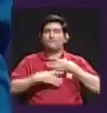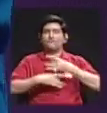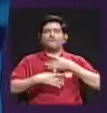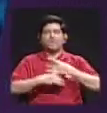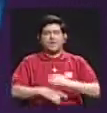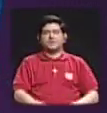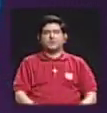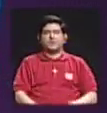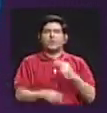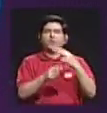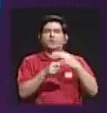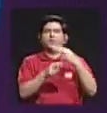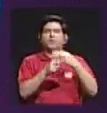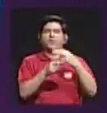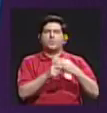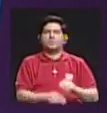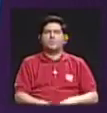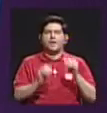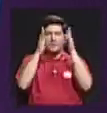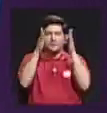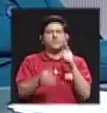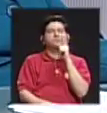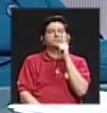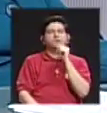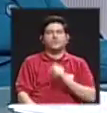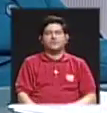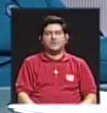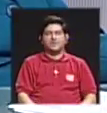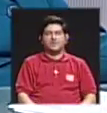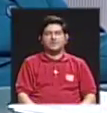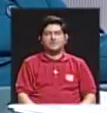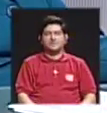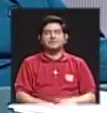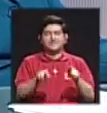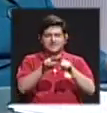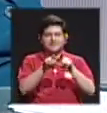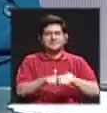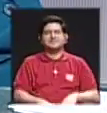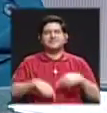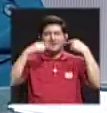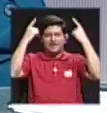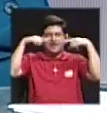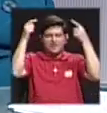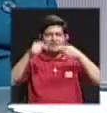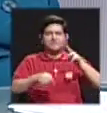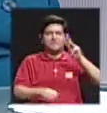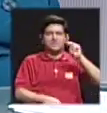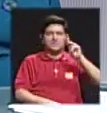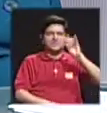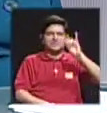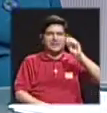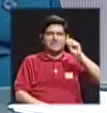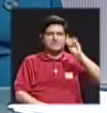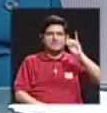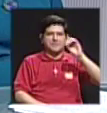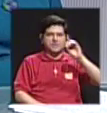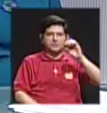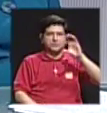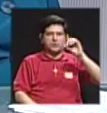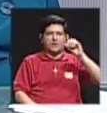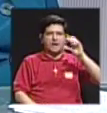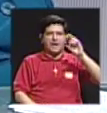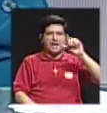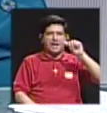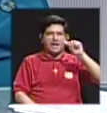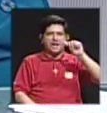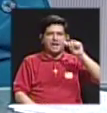en quién es el que nombra a los docentes, ¿verdad? La famosa misio canónica. La misio canónica, exactamente. Que significó cuarta, un